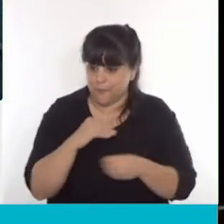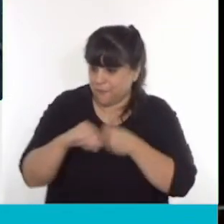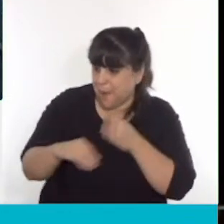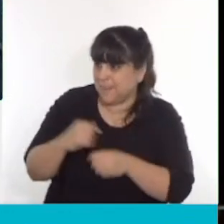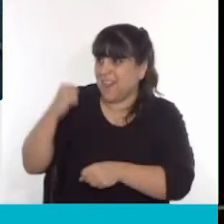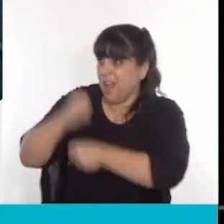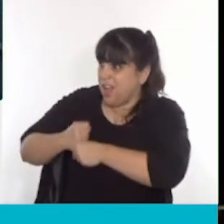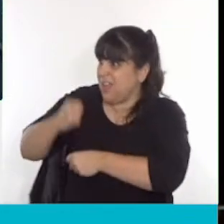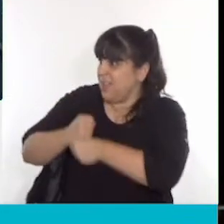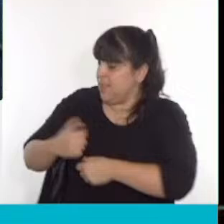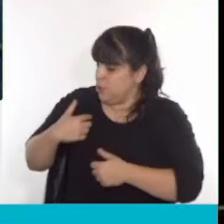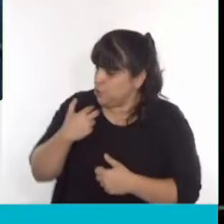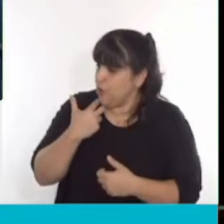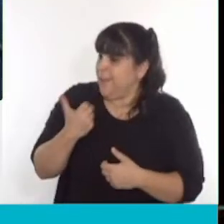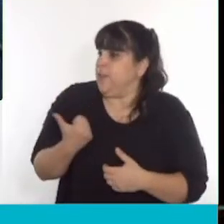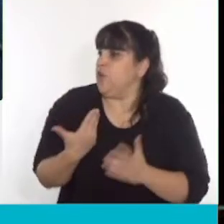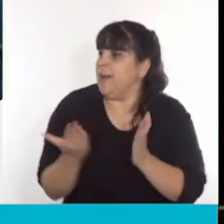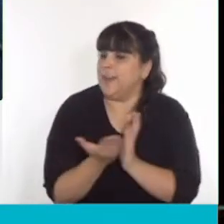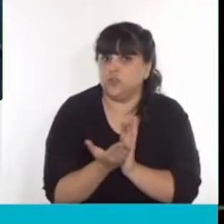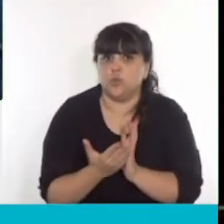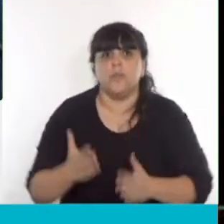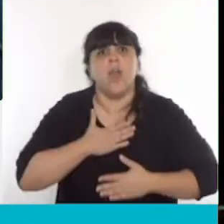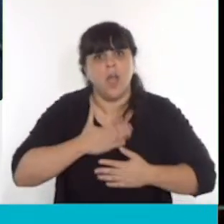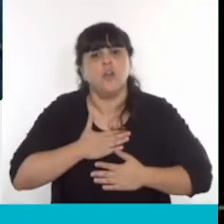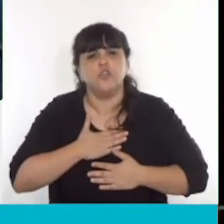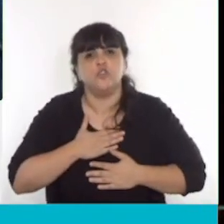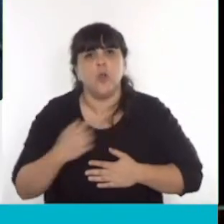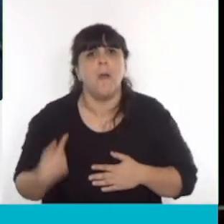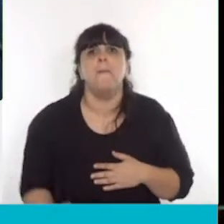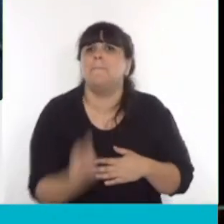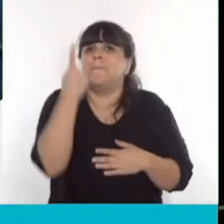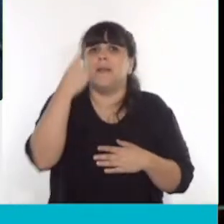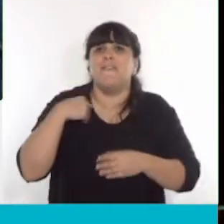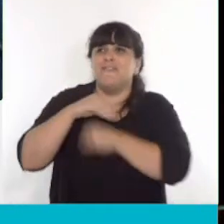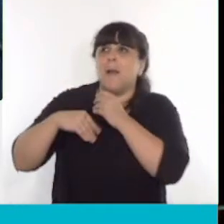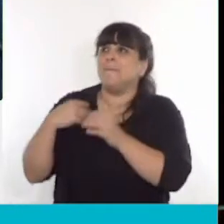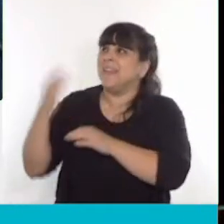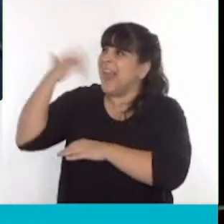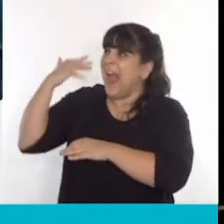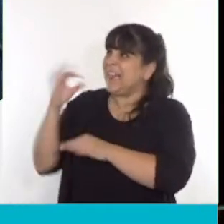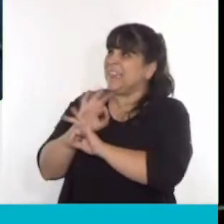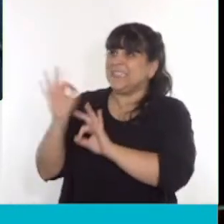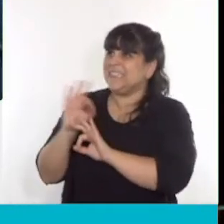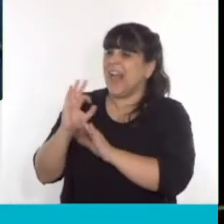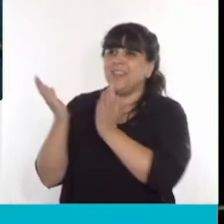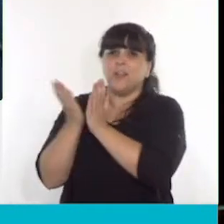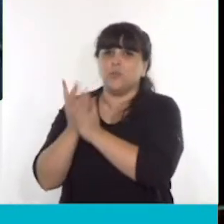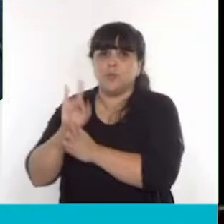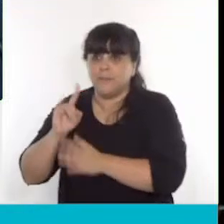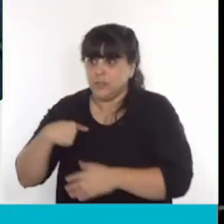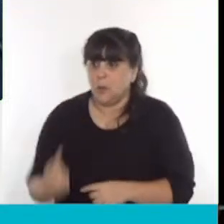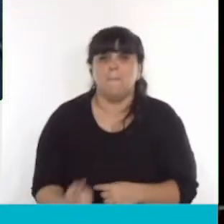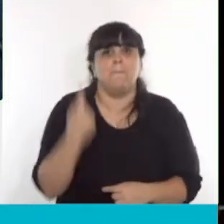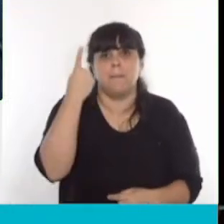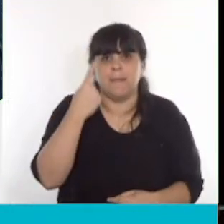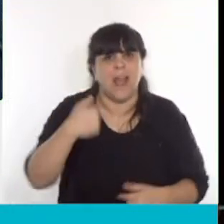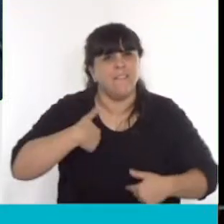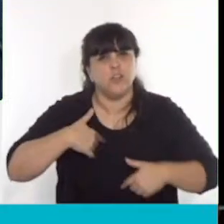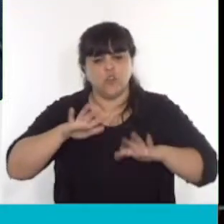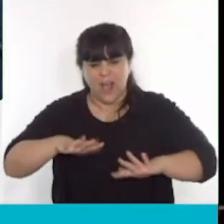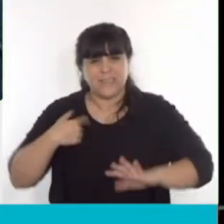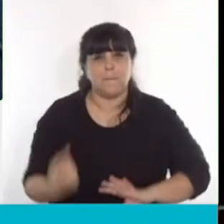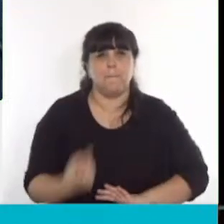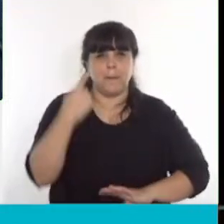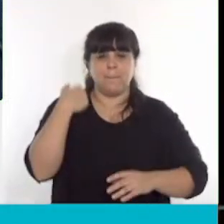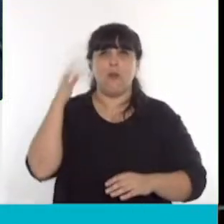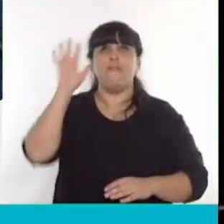que orgullosamente decían que eran la primera generación de estudiantes universitarios y que no le iban a regalar su futuro a